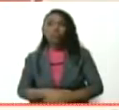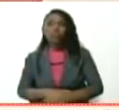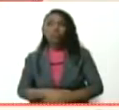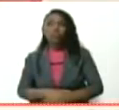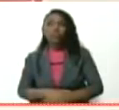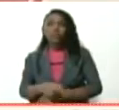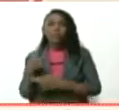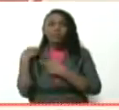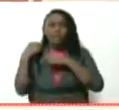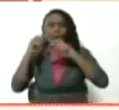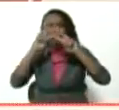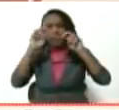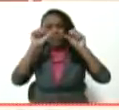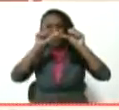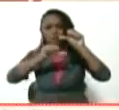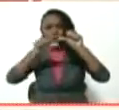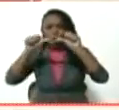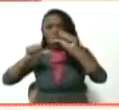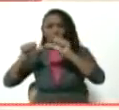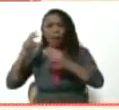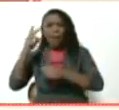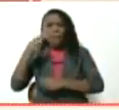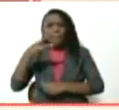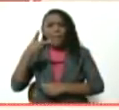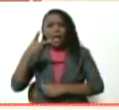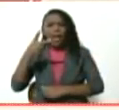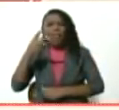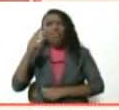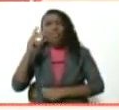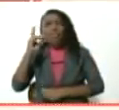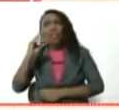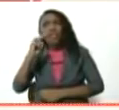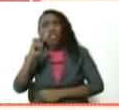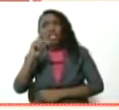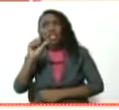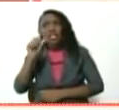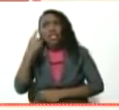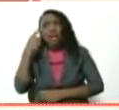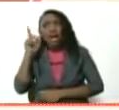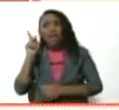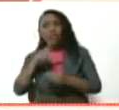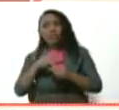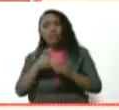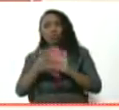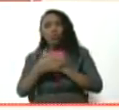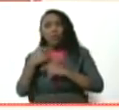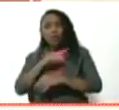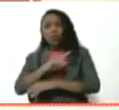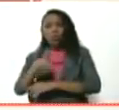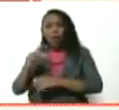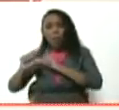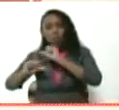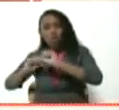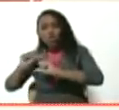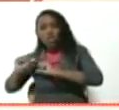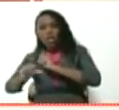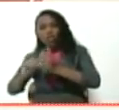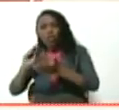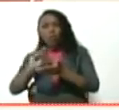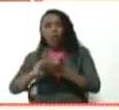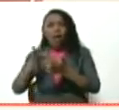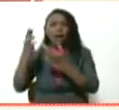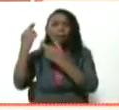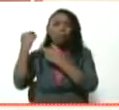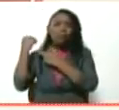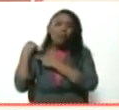respecto a las investigaciones de PDVSA, que se hagan todas las investigaciones, se cumpla todo el debido proceso y se establezcan las